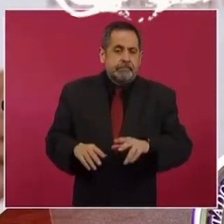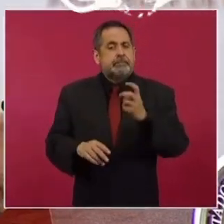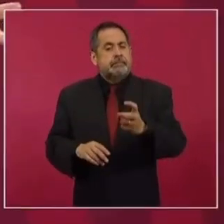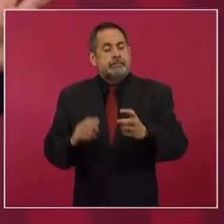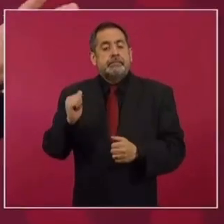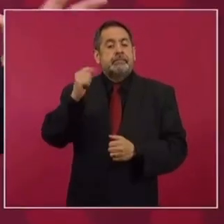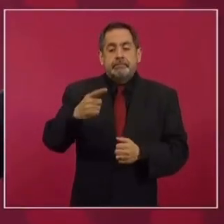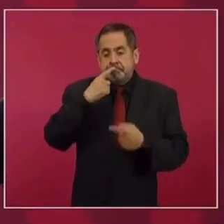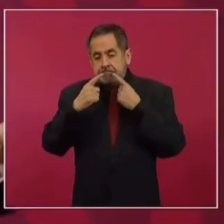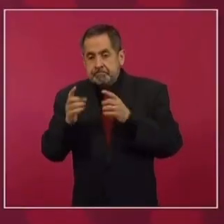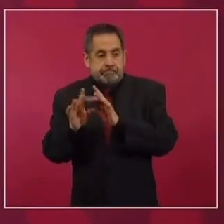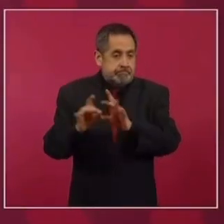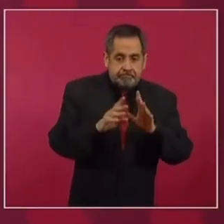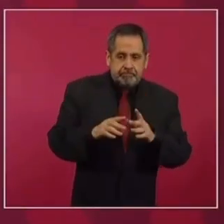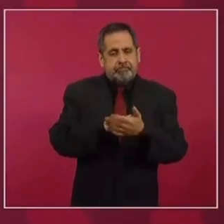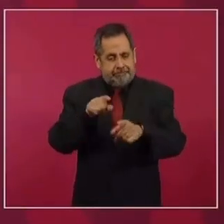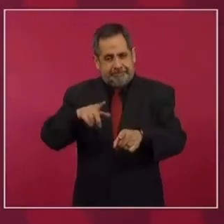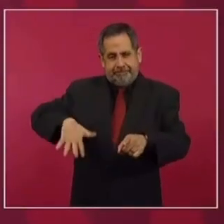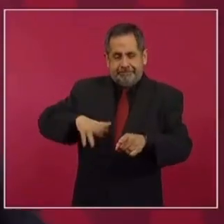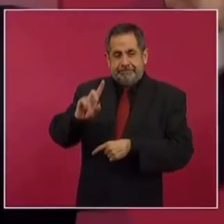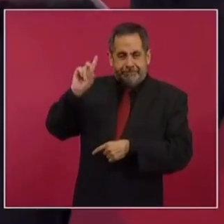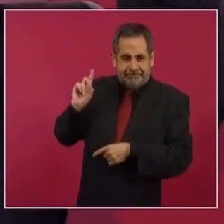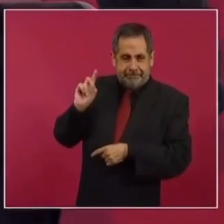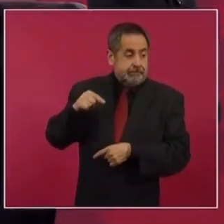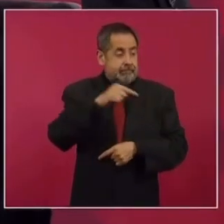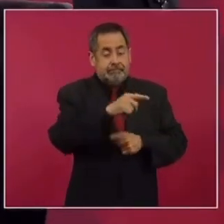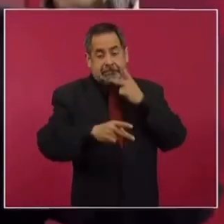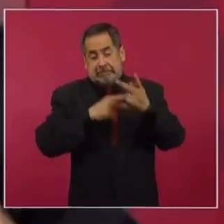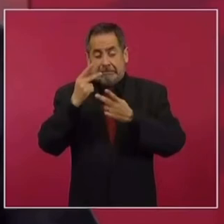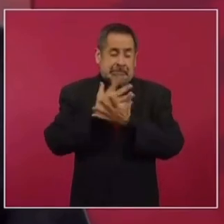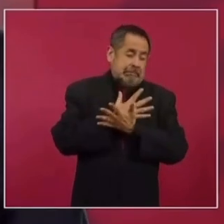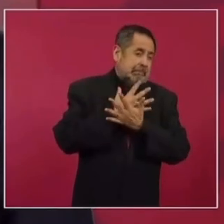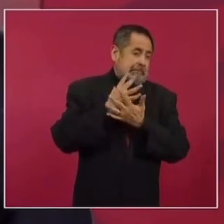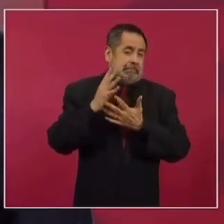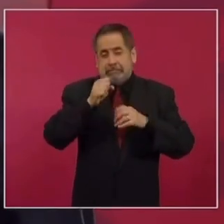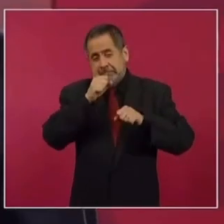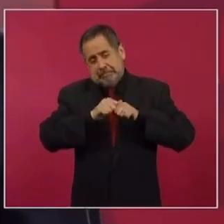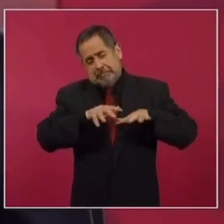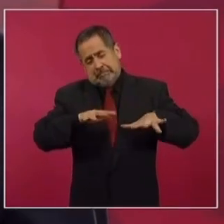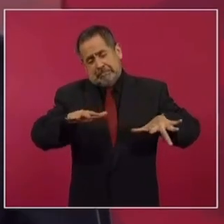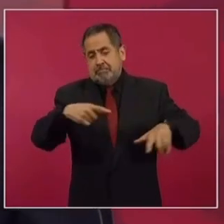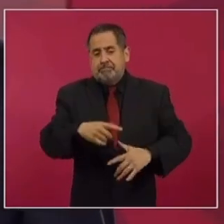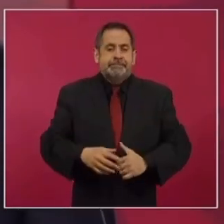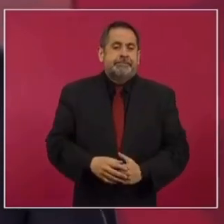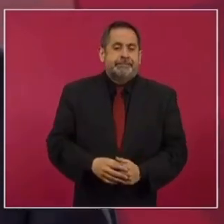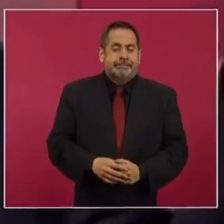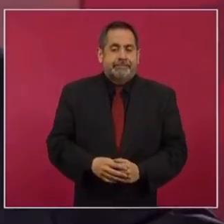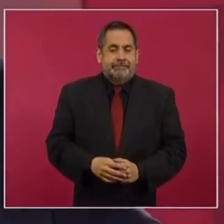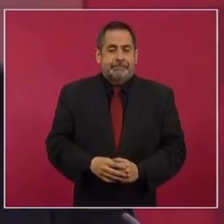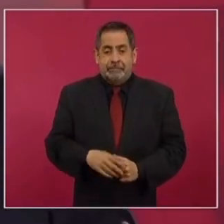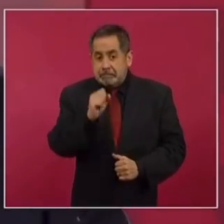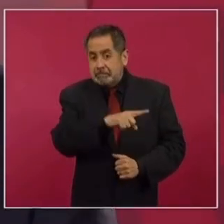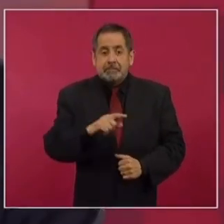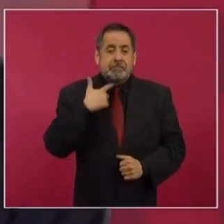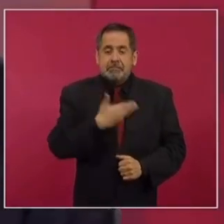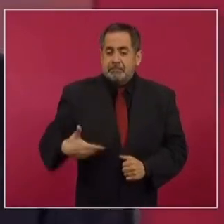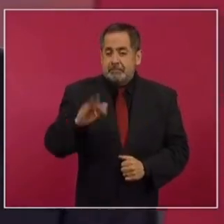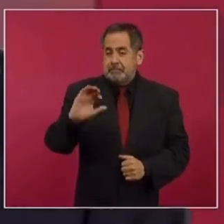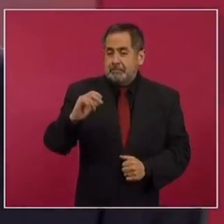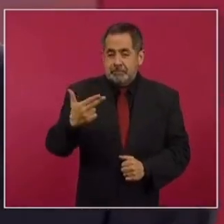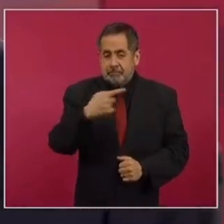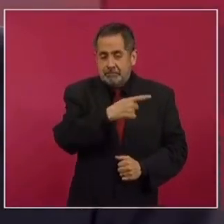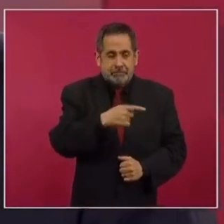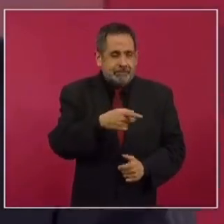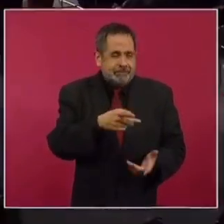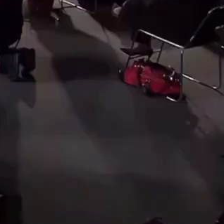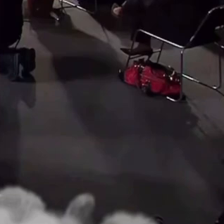Entonces, cualquier cosa que sucede, como estos lamentables hechos, le dan vuelo, ¿no? Hasta Calderón, sin